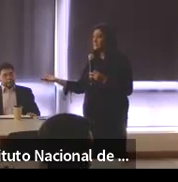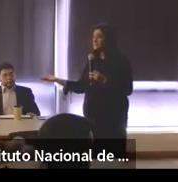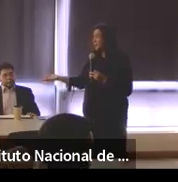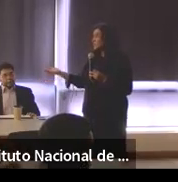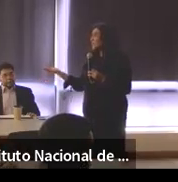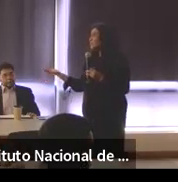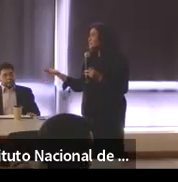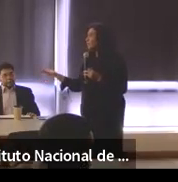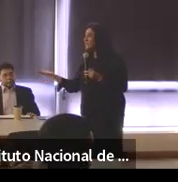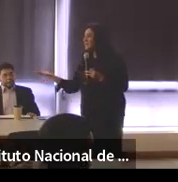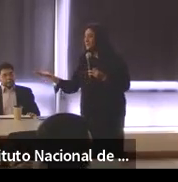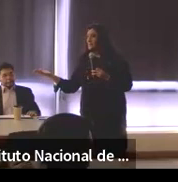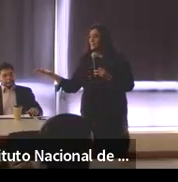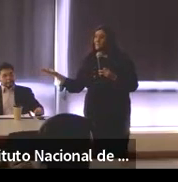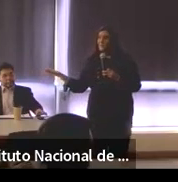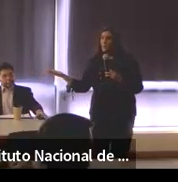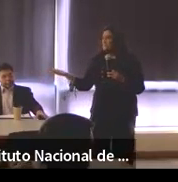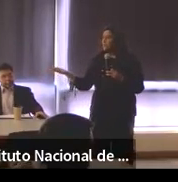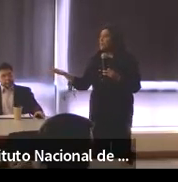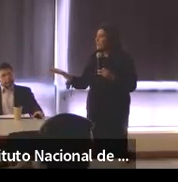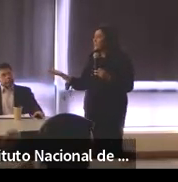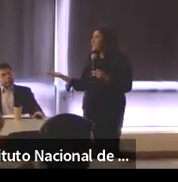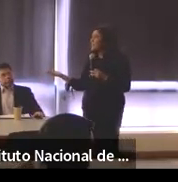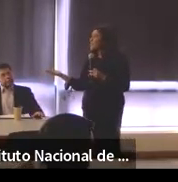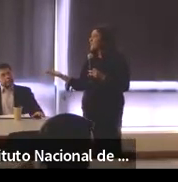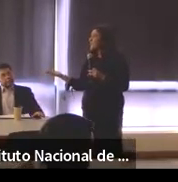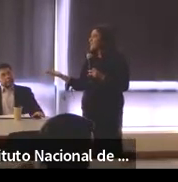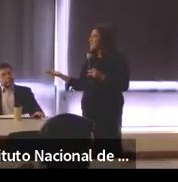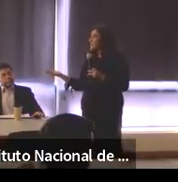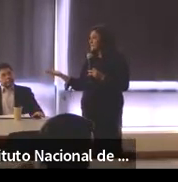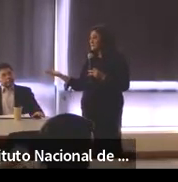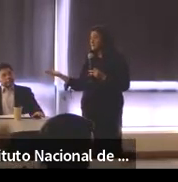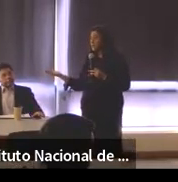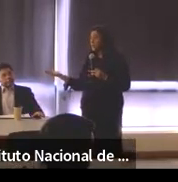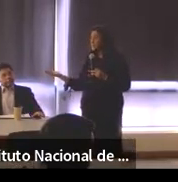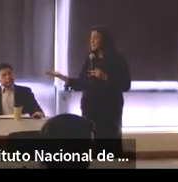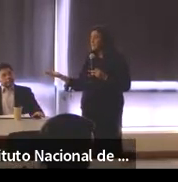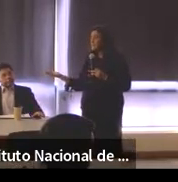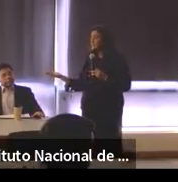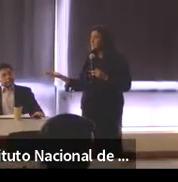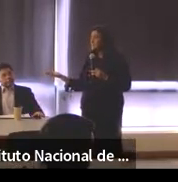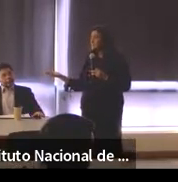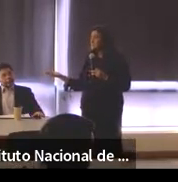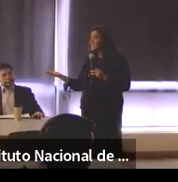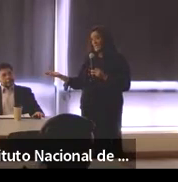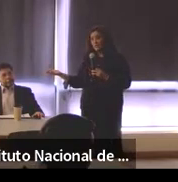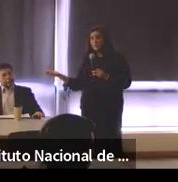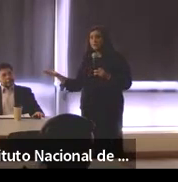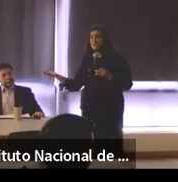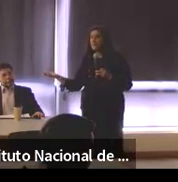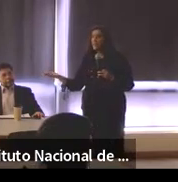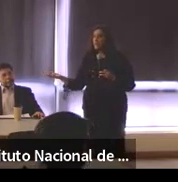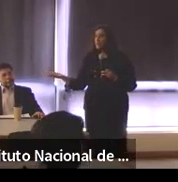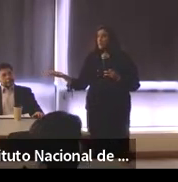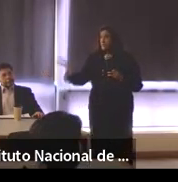porque todo mundo lo hace como puede como quiere como lo entiende y eso